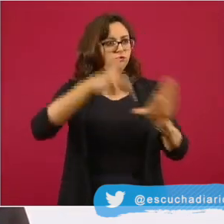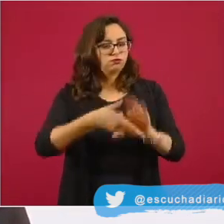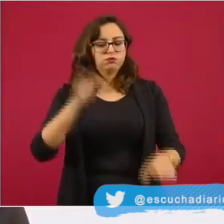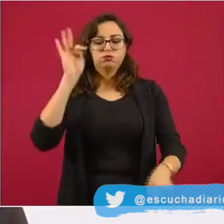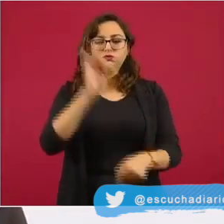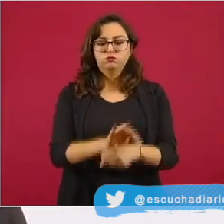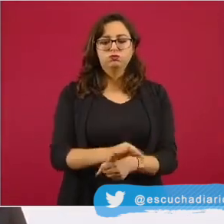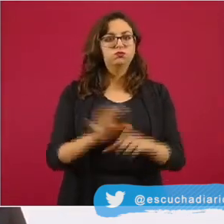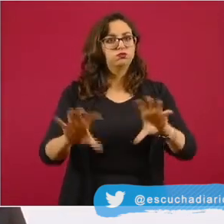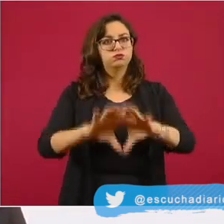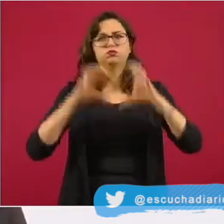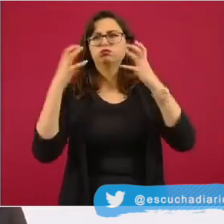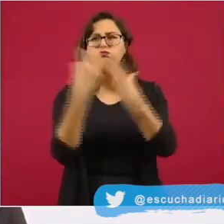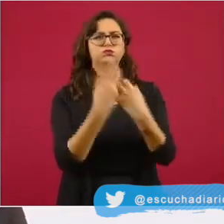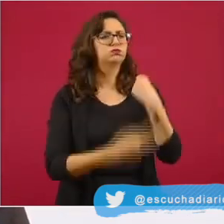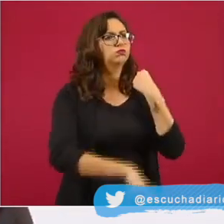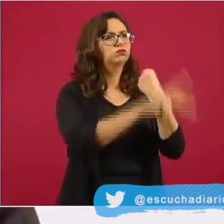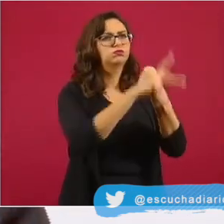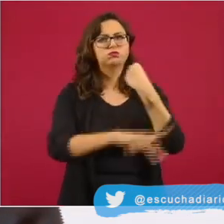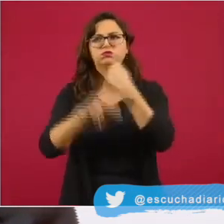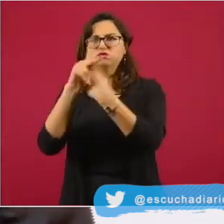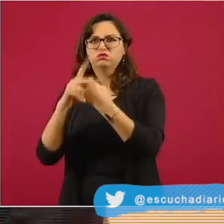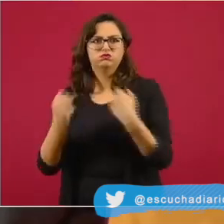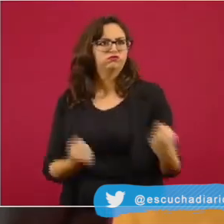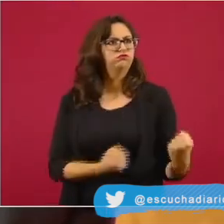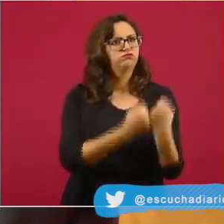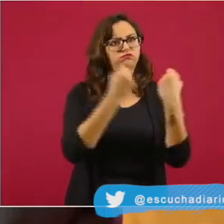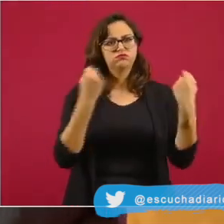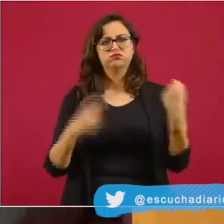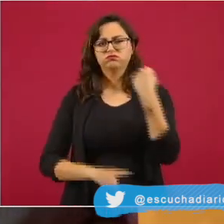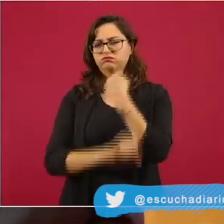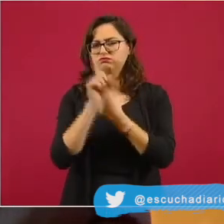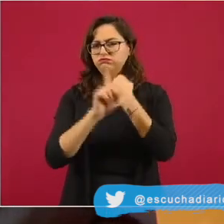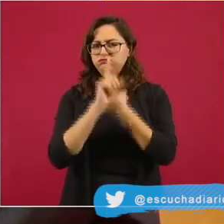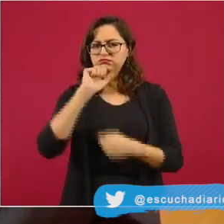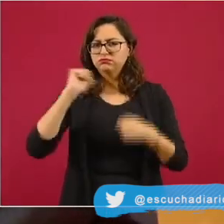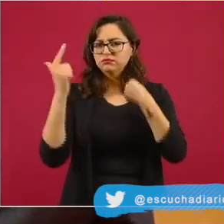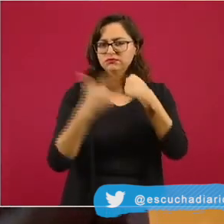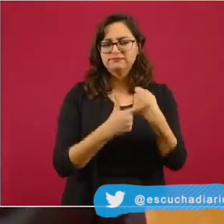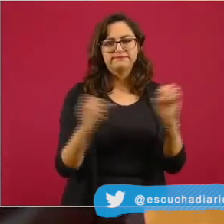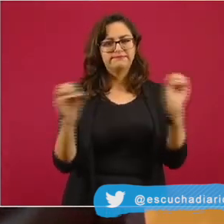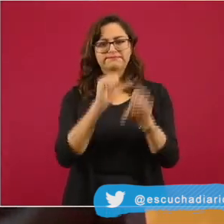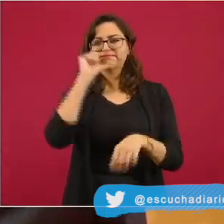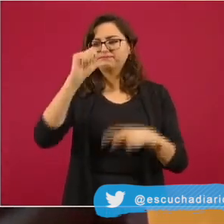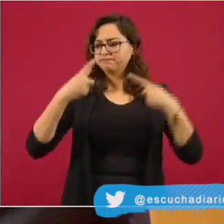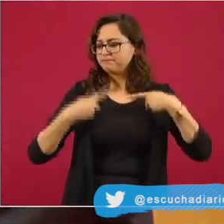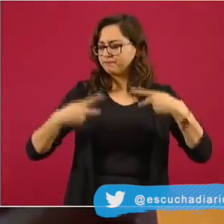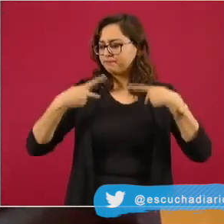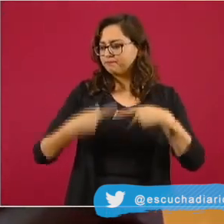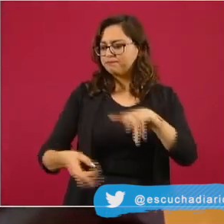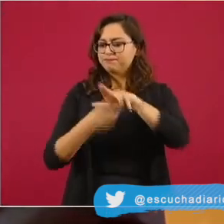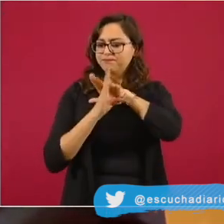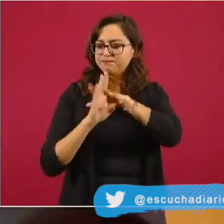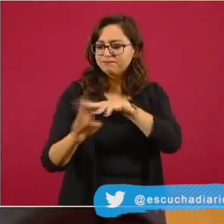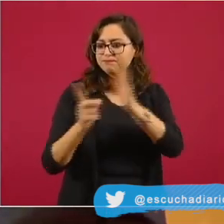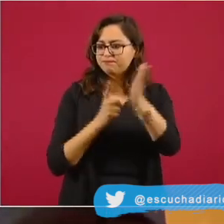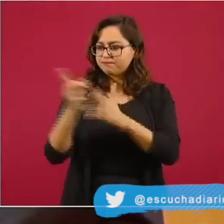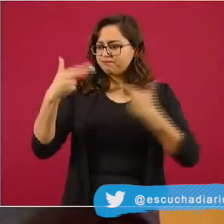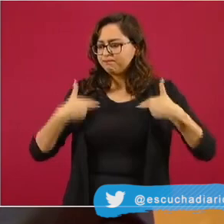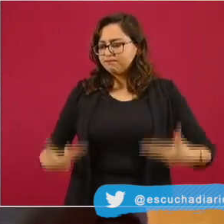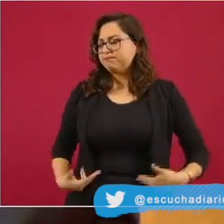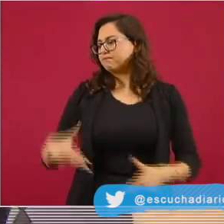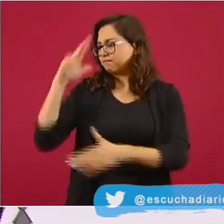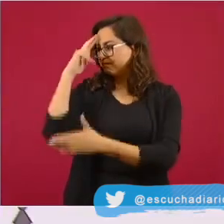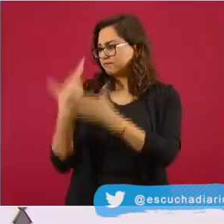en el mundo. No se han violado los derechos humanos de migrantes. Se permitió